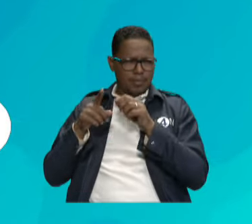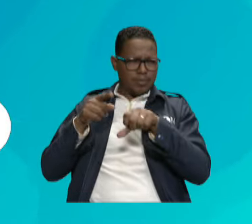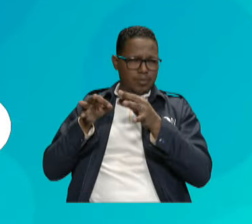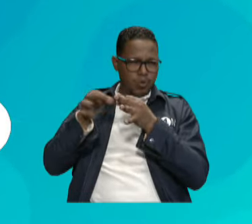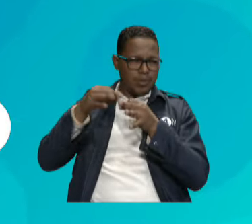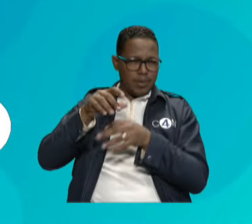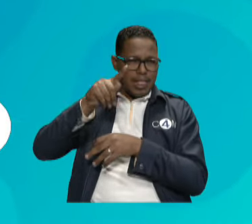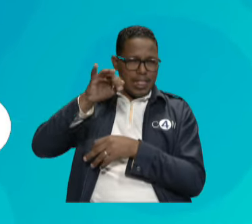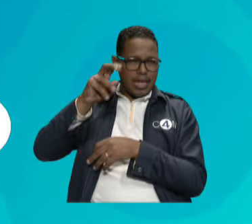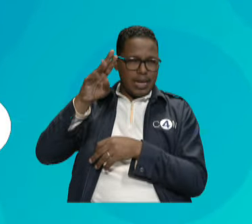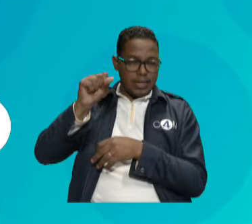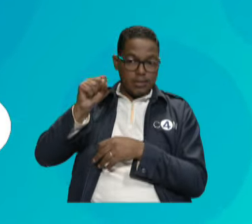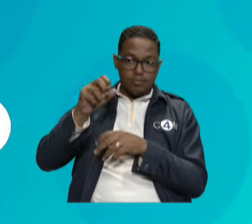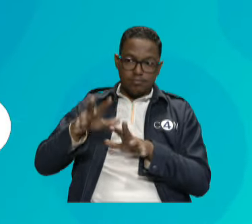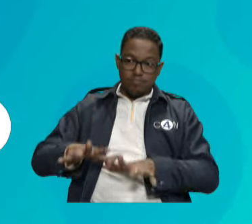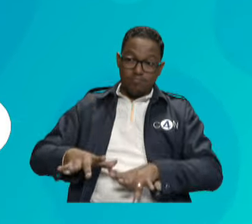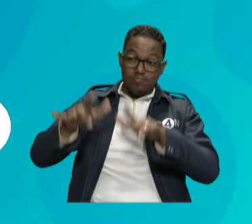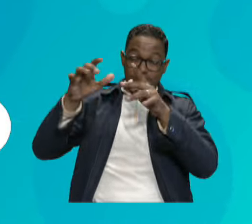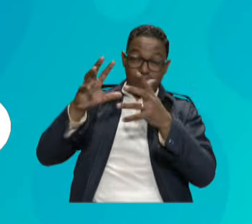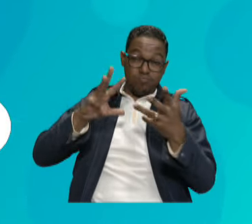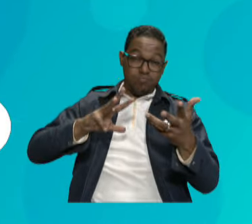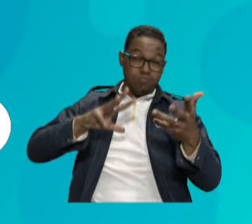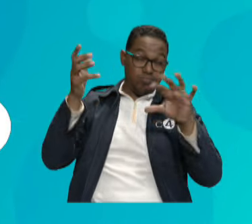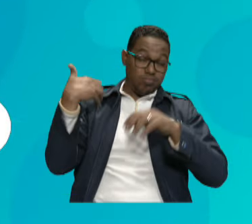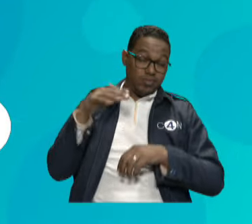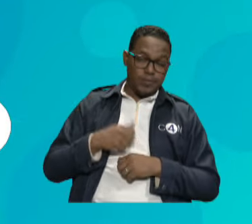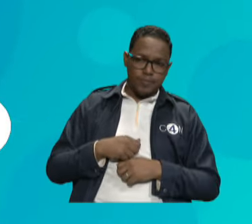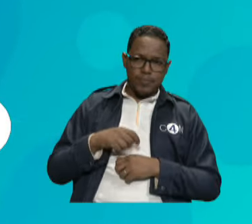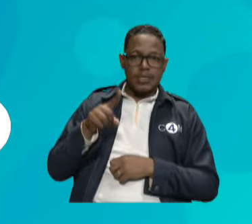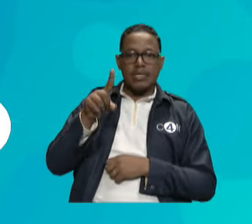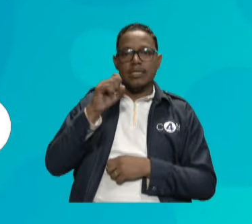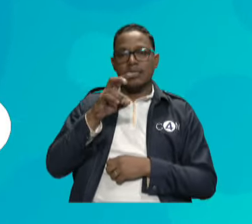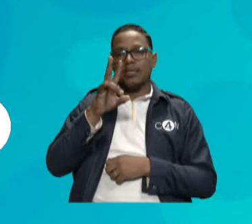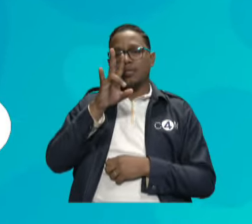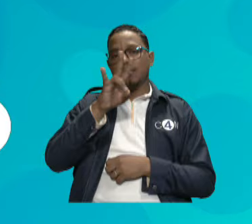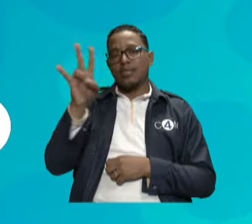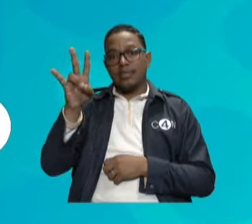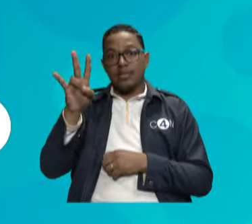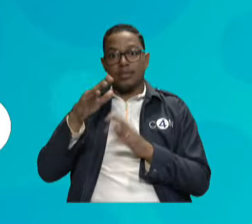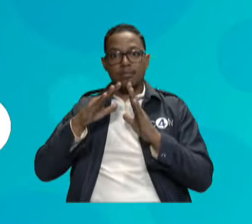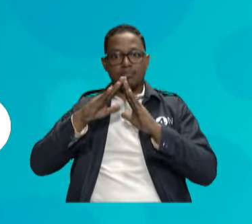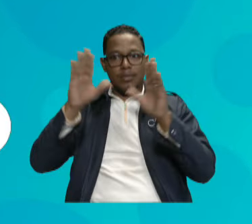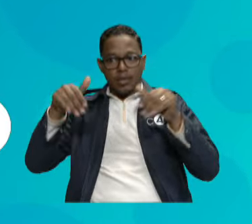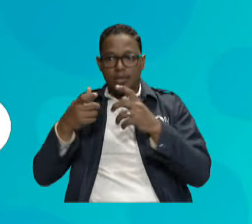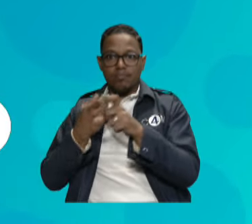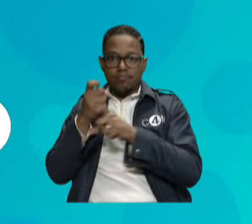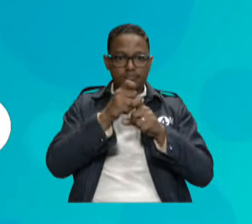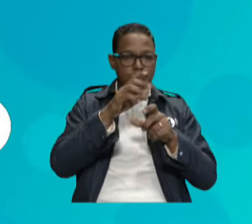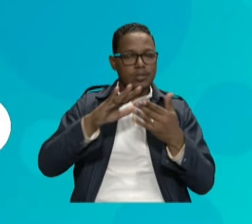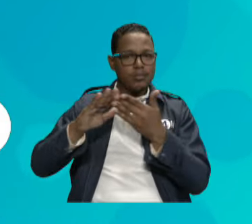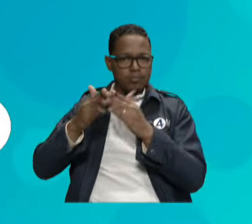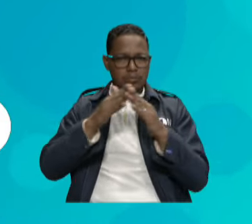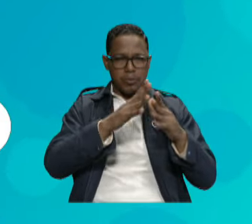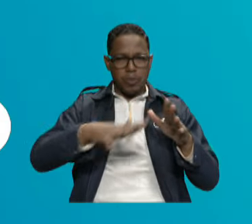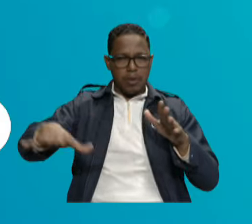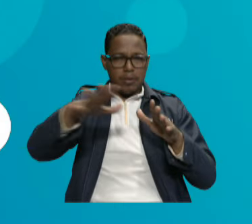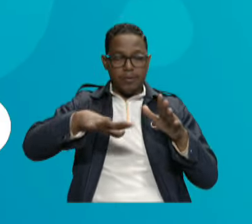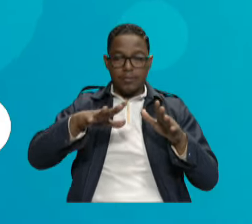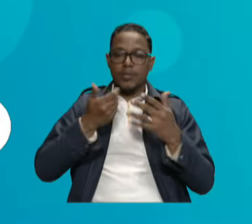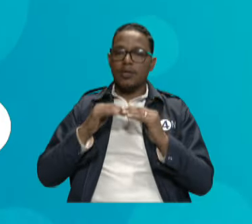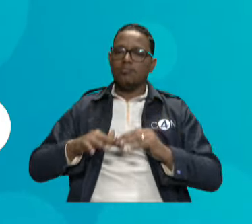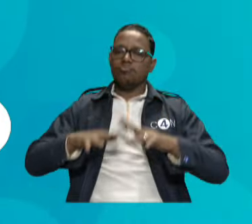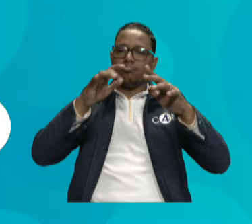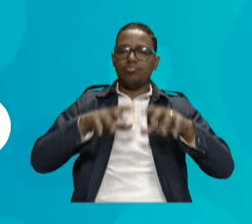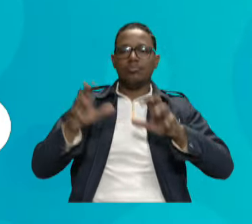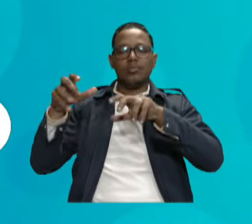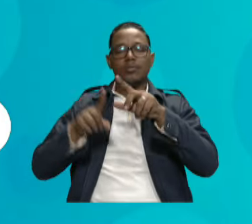unas inundaciones descomunantes. Al menos 177 viviendas resultaron afectadas en esta demarcación debido a las inundaciones causadas por los